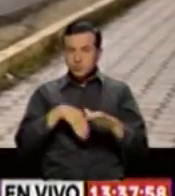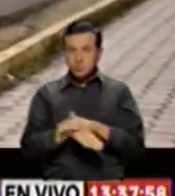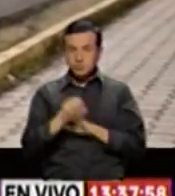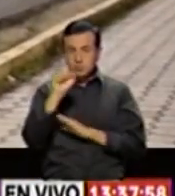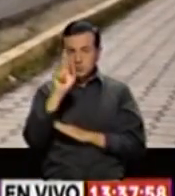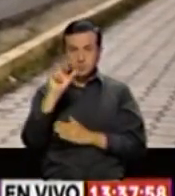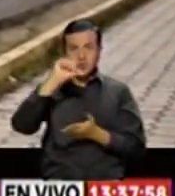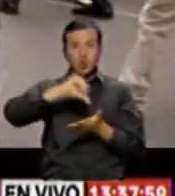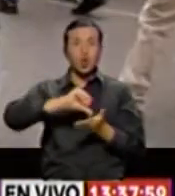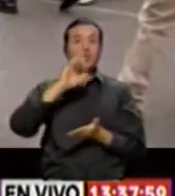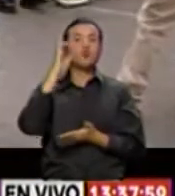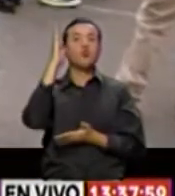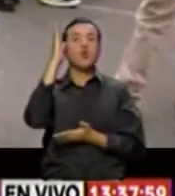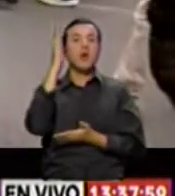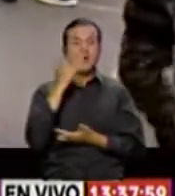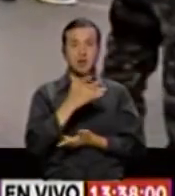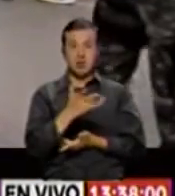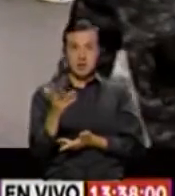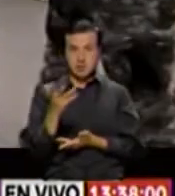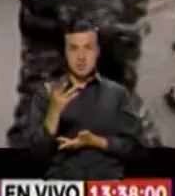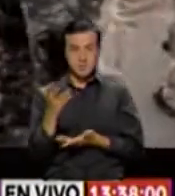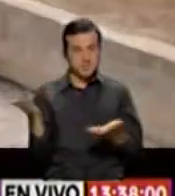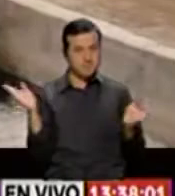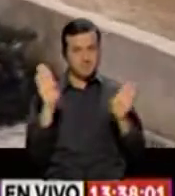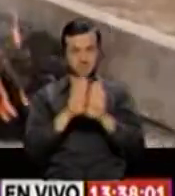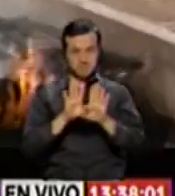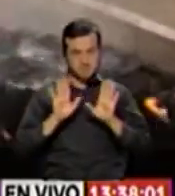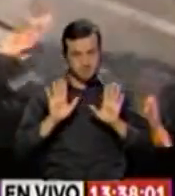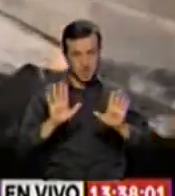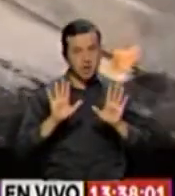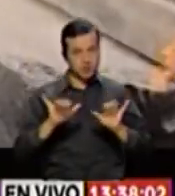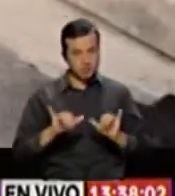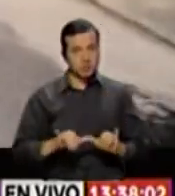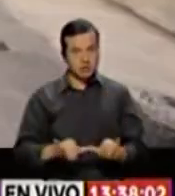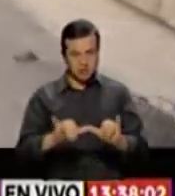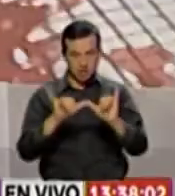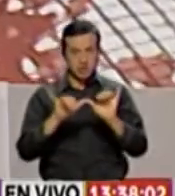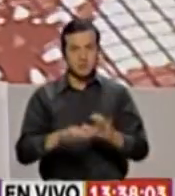sur de la ciudad de Tulcán. El paso es restringido. Lucy Jiménez, Telediario.